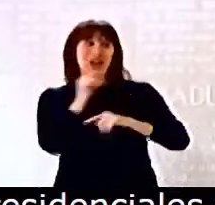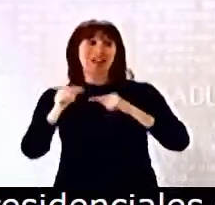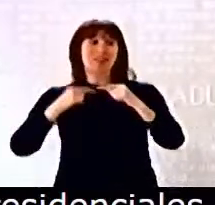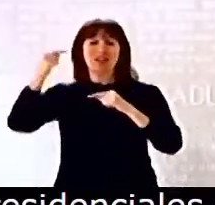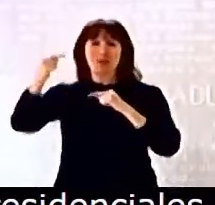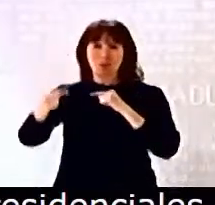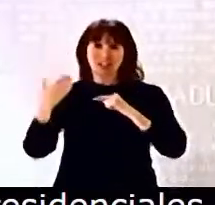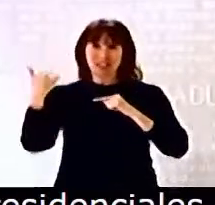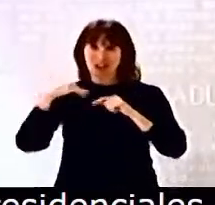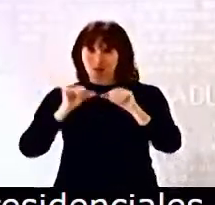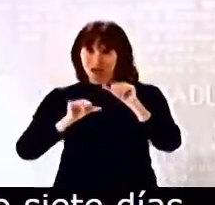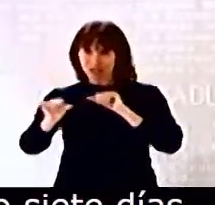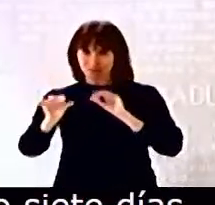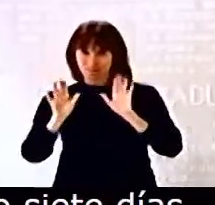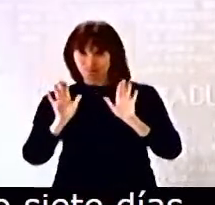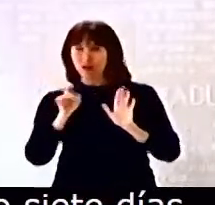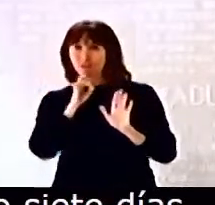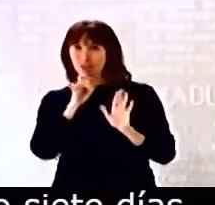vacunación.